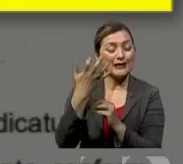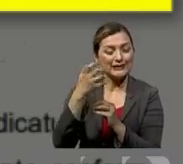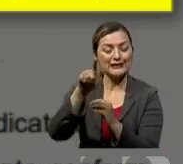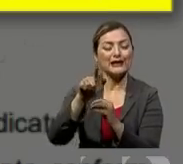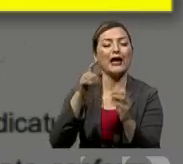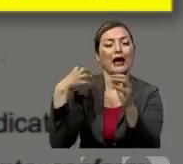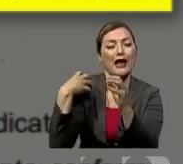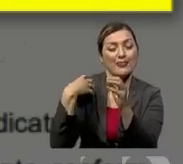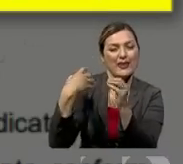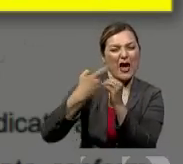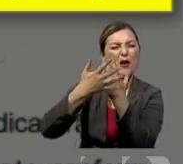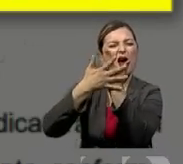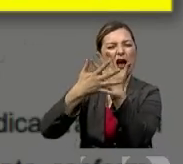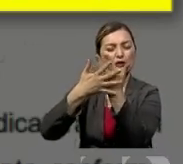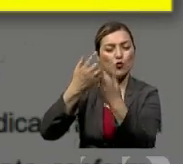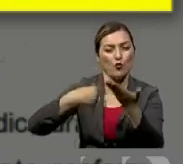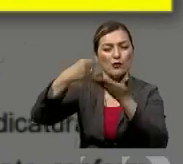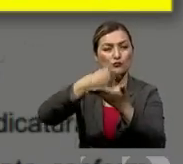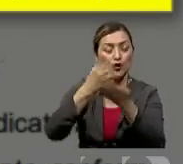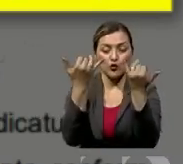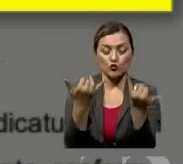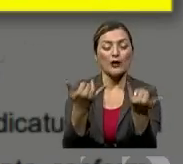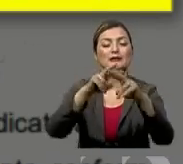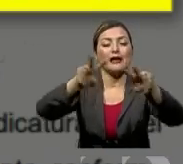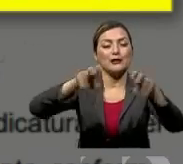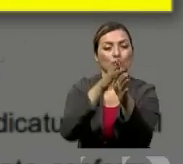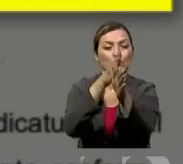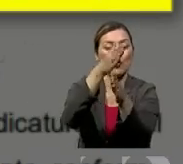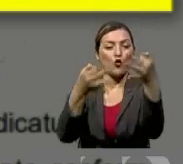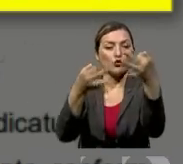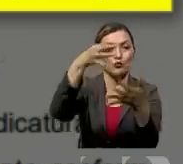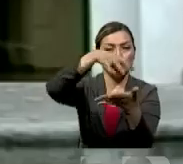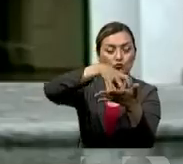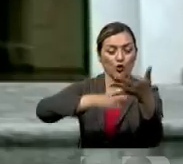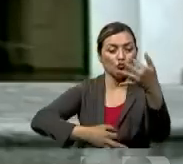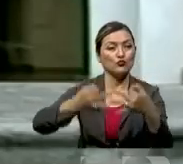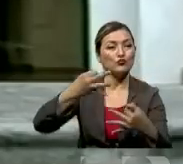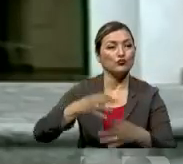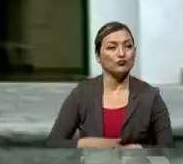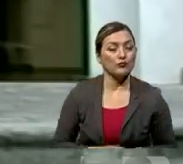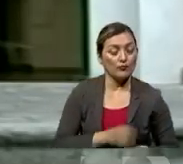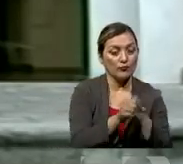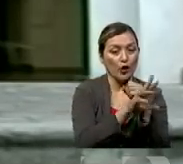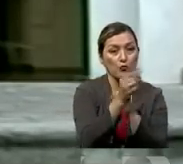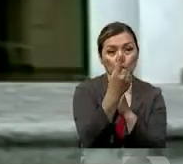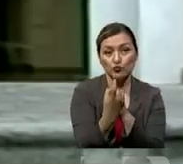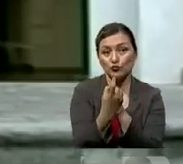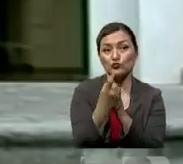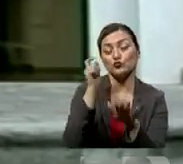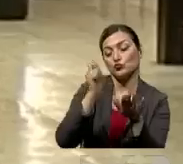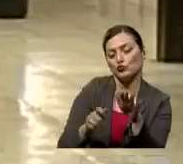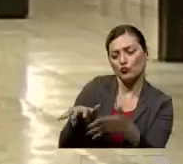Guayas y actualmente es parte de la Sala Especializada Penal de la Corte Provincial de Justicia. En 2011, el juez Paredes